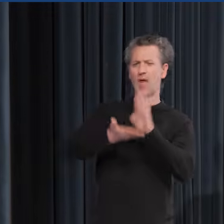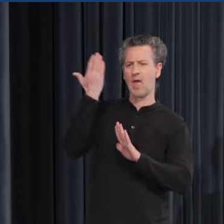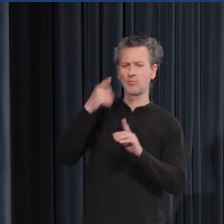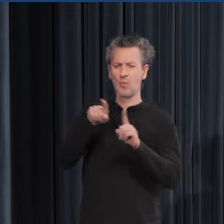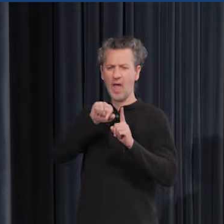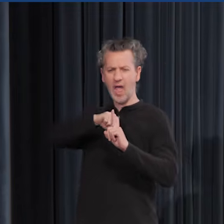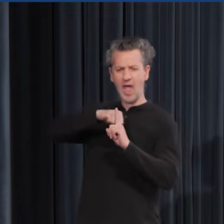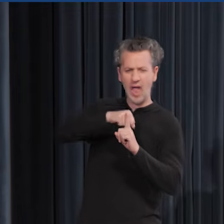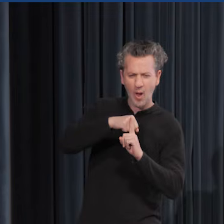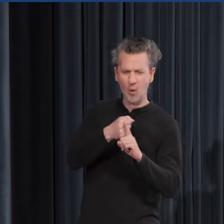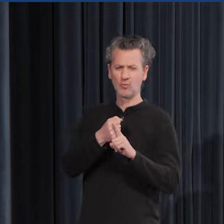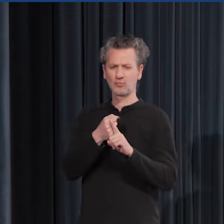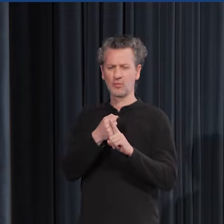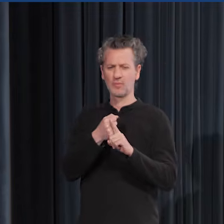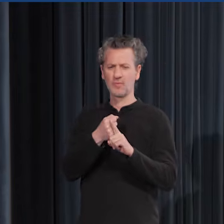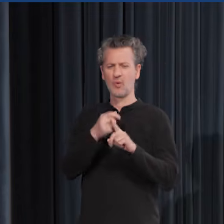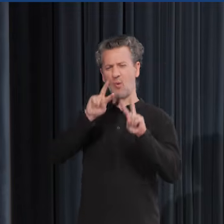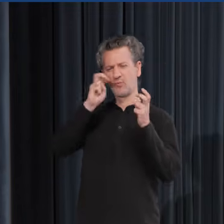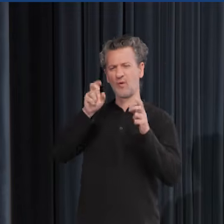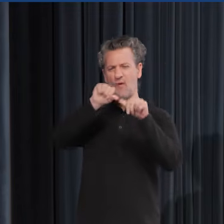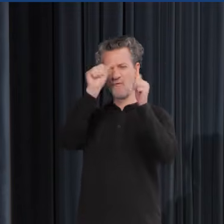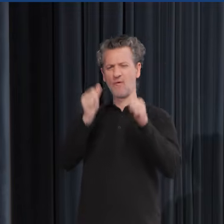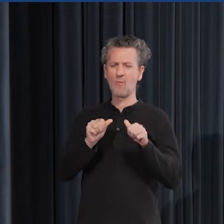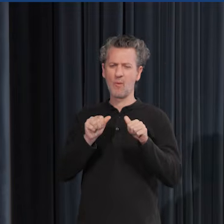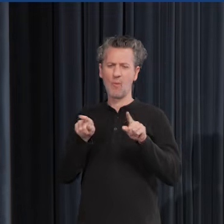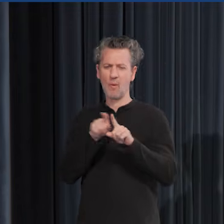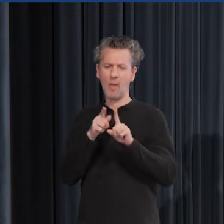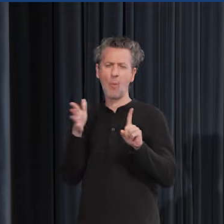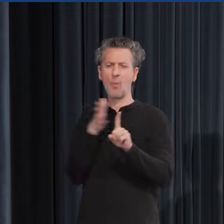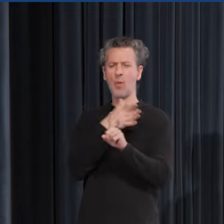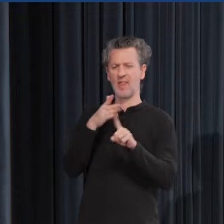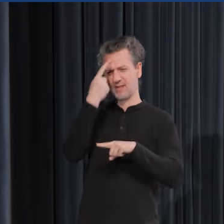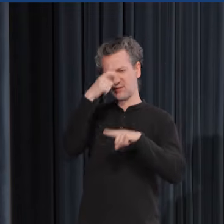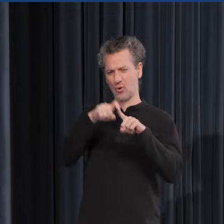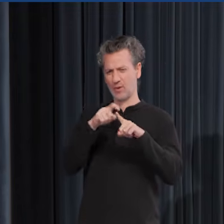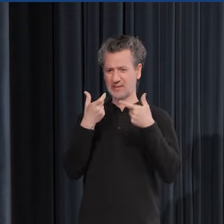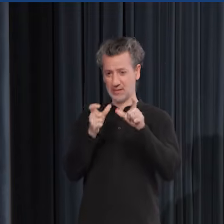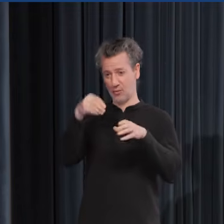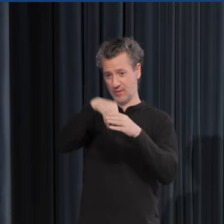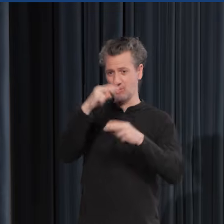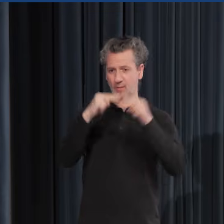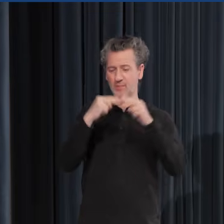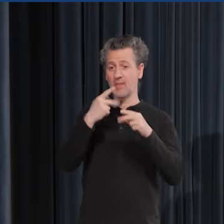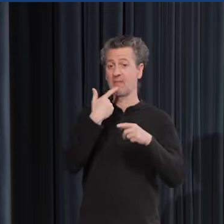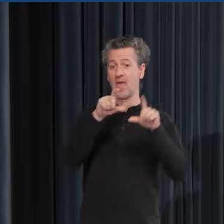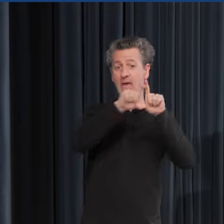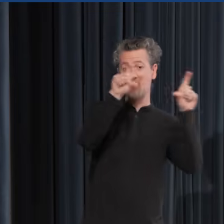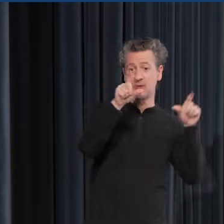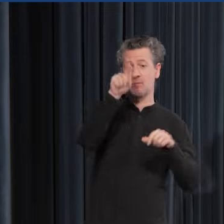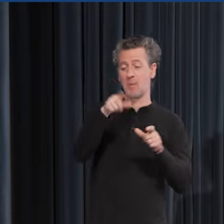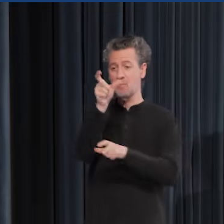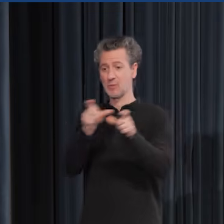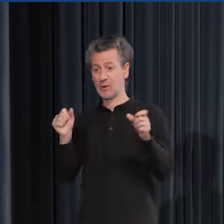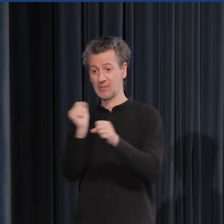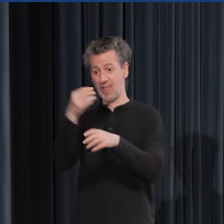acoso e intimidación y otras formas de violencia psicológica en el sector, que además por parte de las empresas y las personas que trabajan